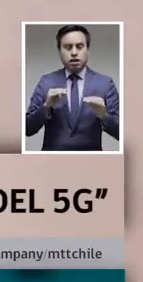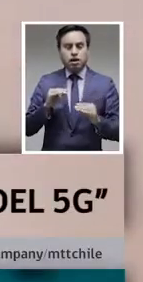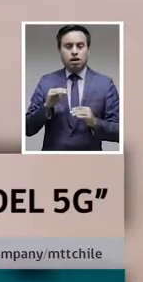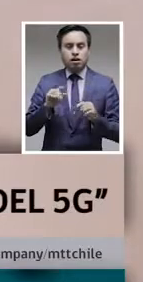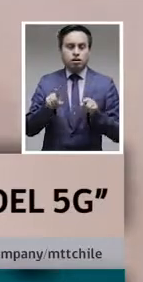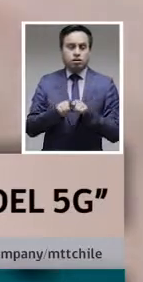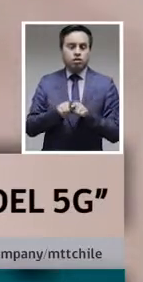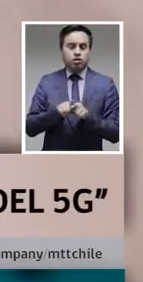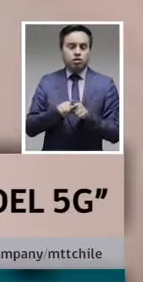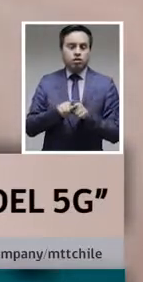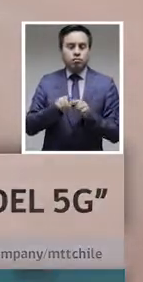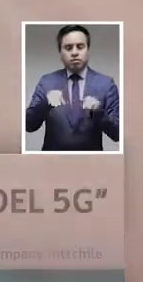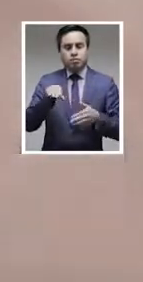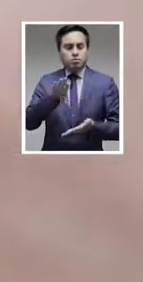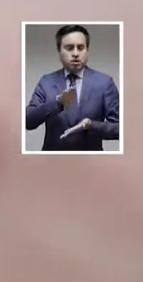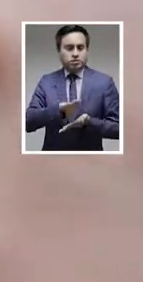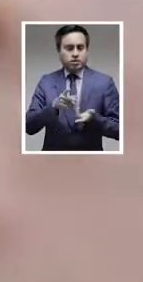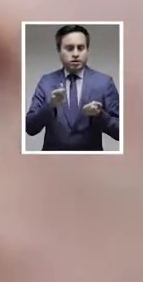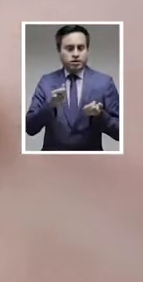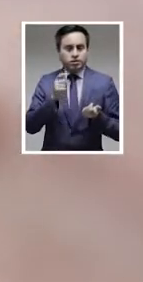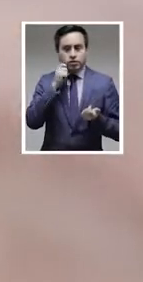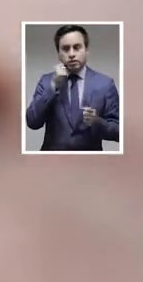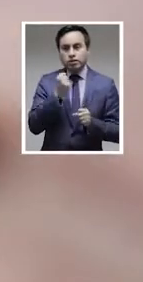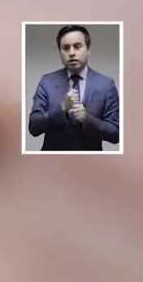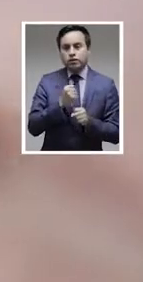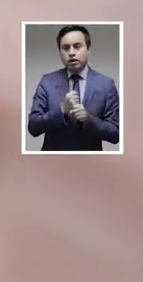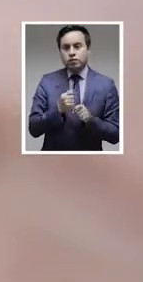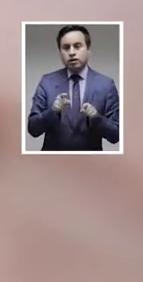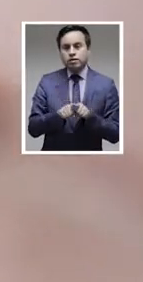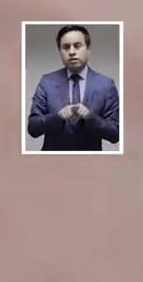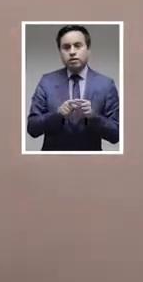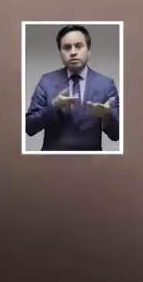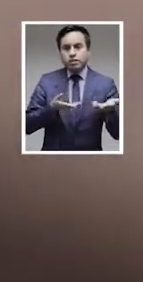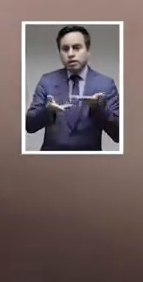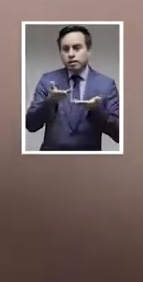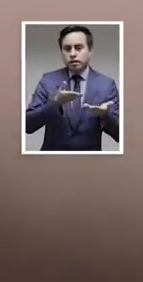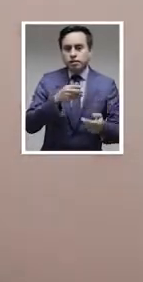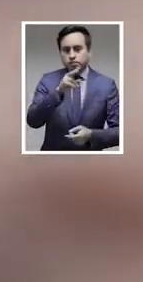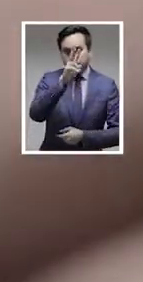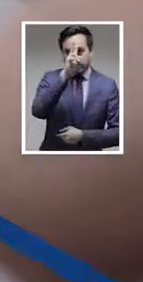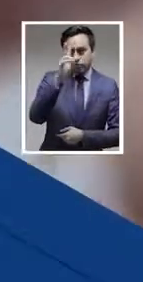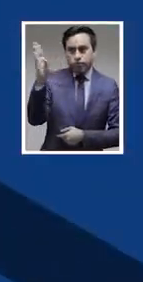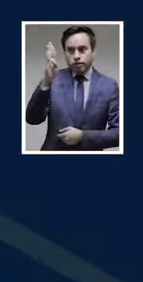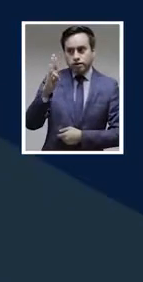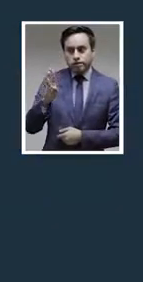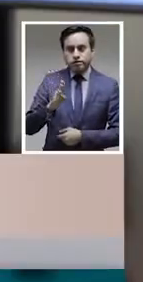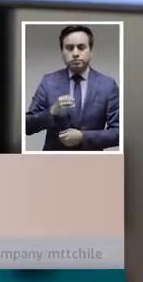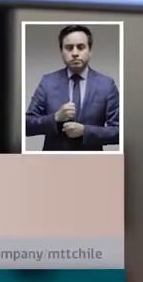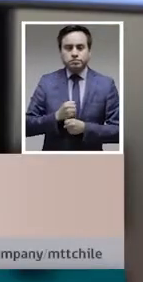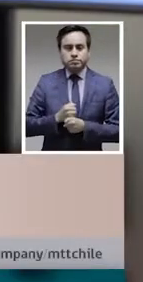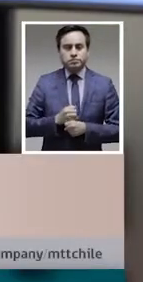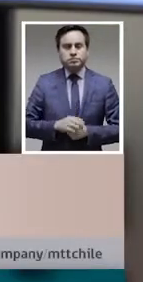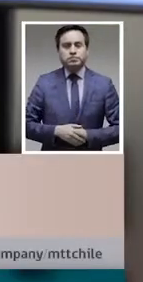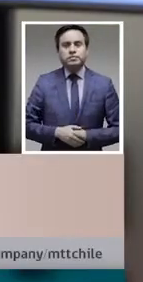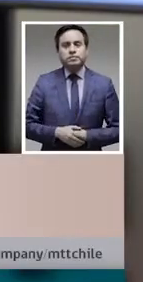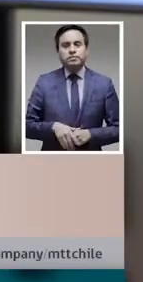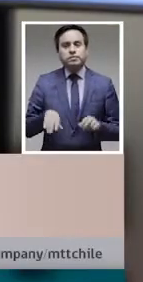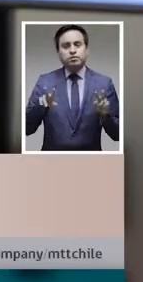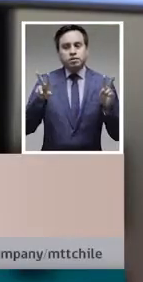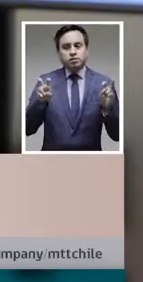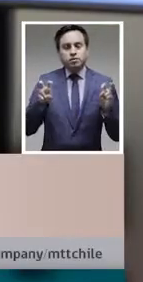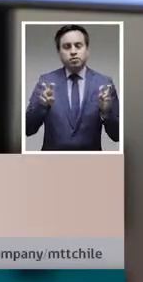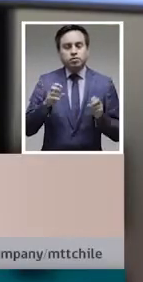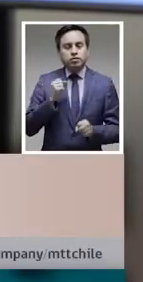equivalentes a llamadas locales. Se trabaja en forma bilateral con Perú y Brasil. Un ámbito